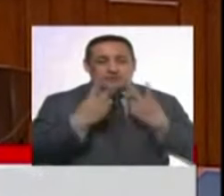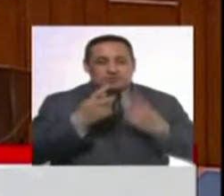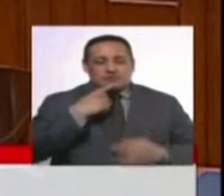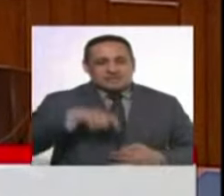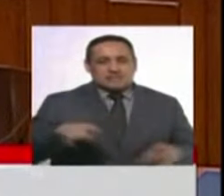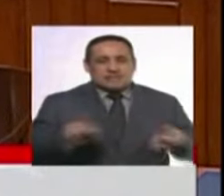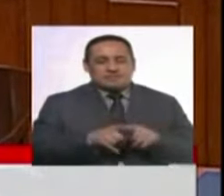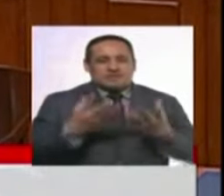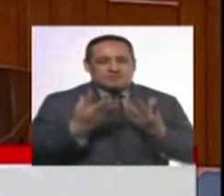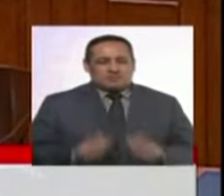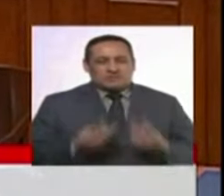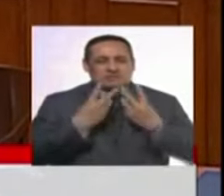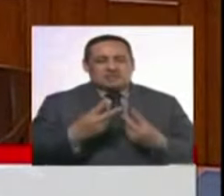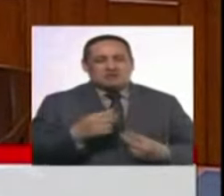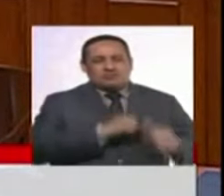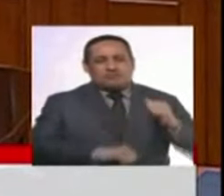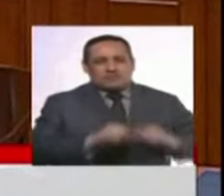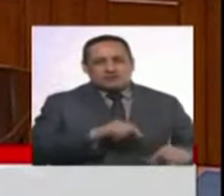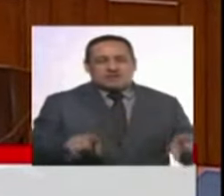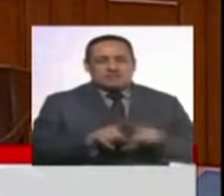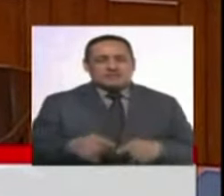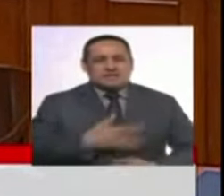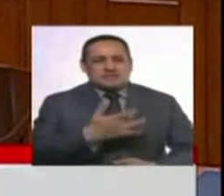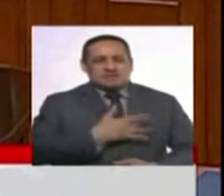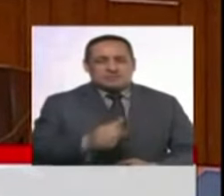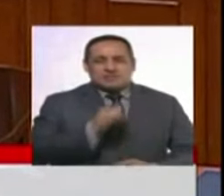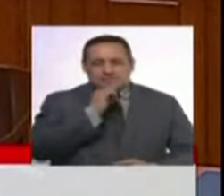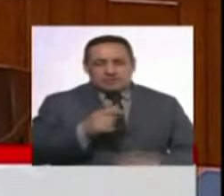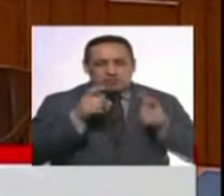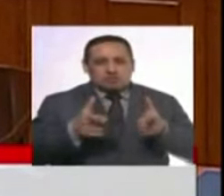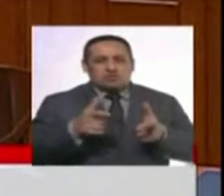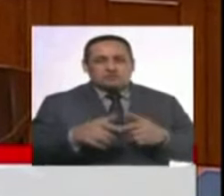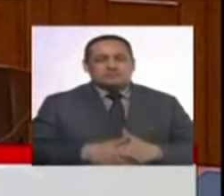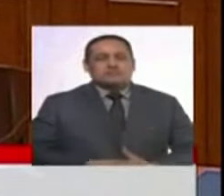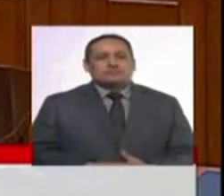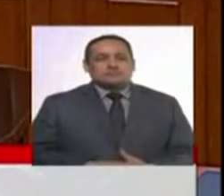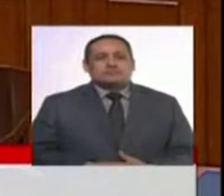la necesidad de reducir la victimización y la percepción de inseguridad